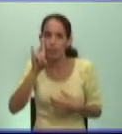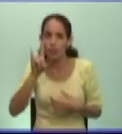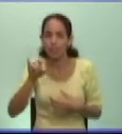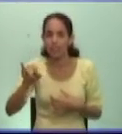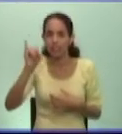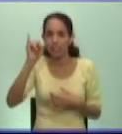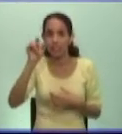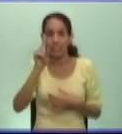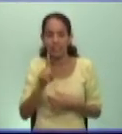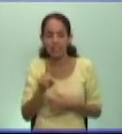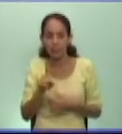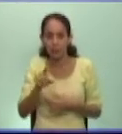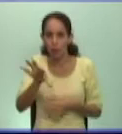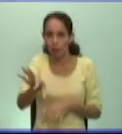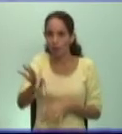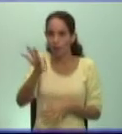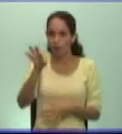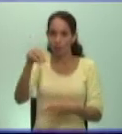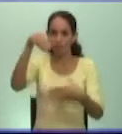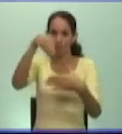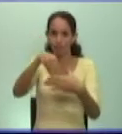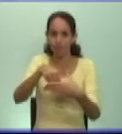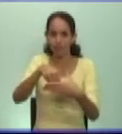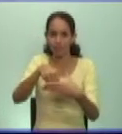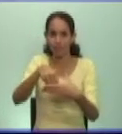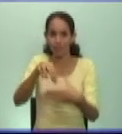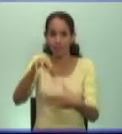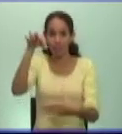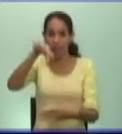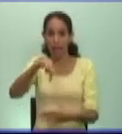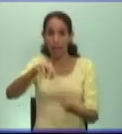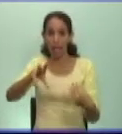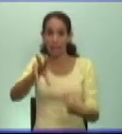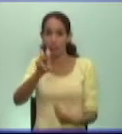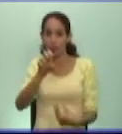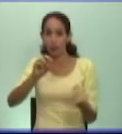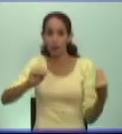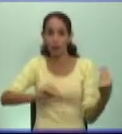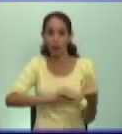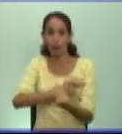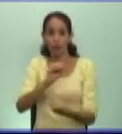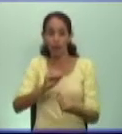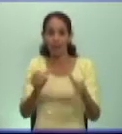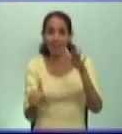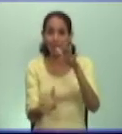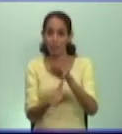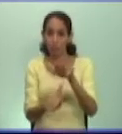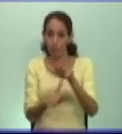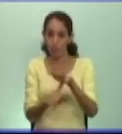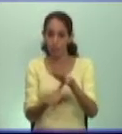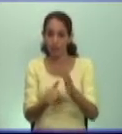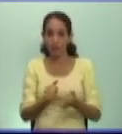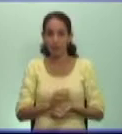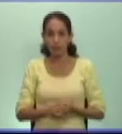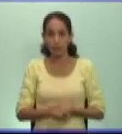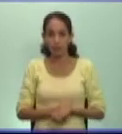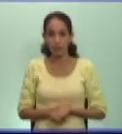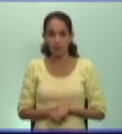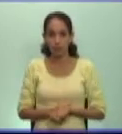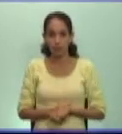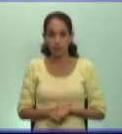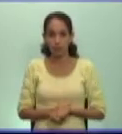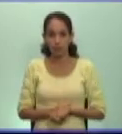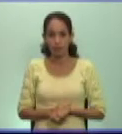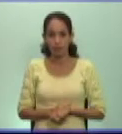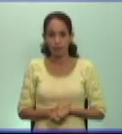vida norteamericana de los elementos de derecha en el gobierno. Y esto nos da la medida de qué va a pasar a partir de este